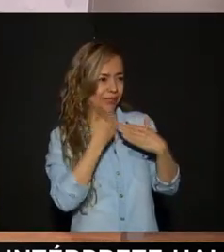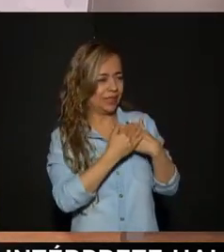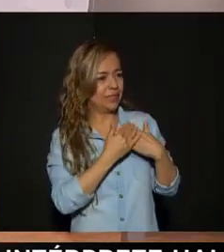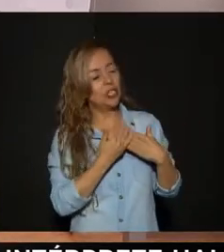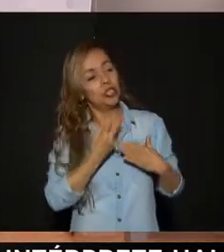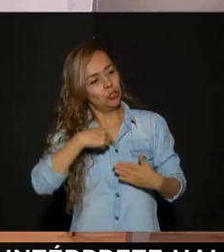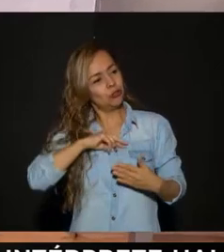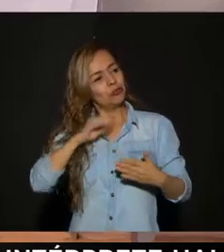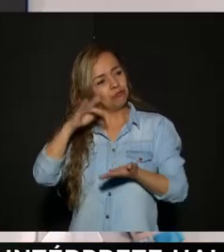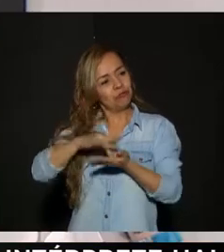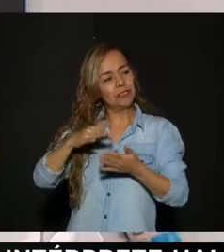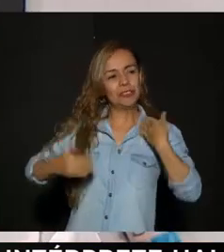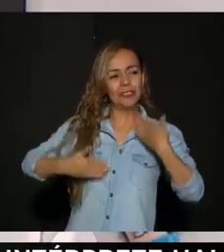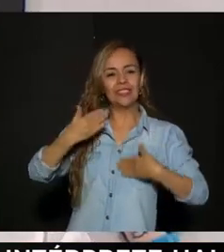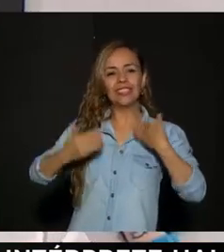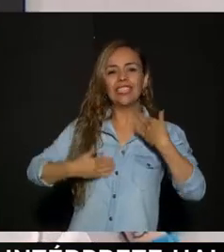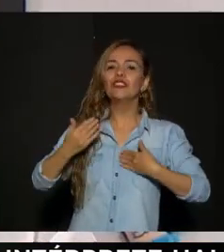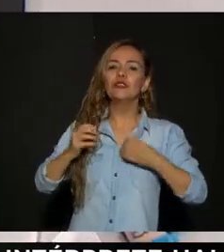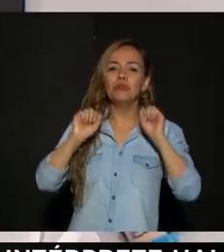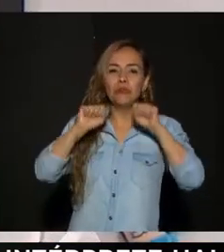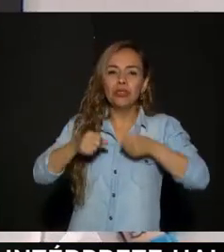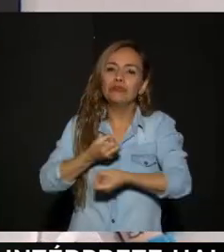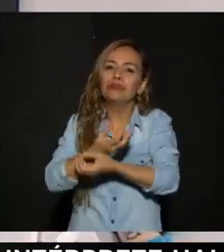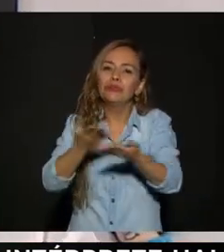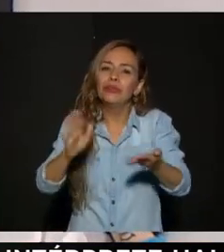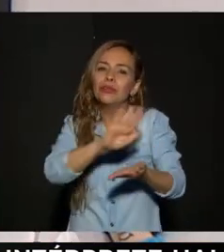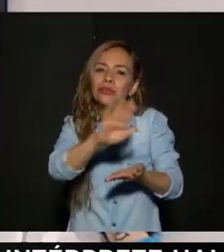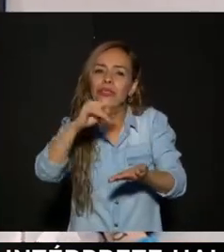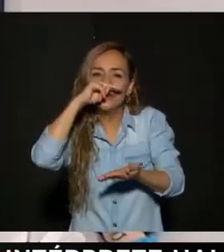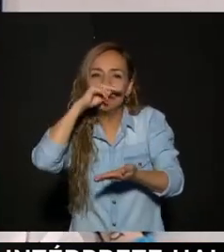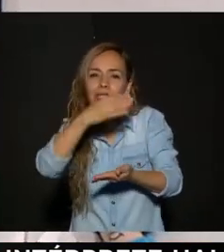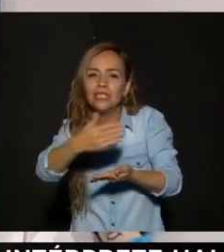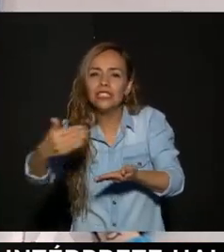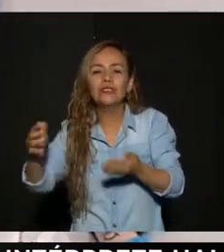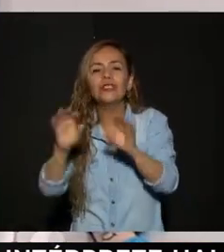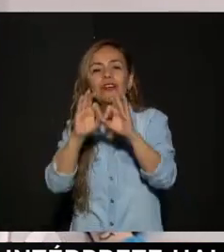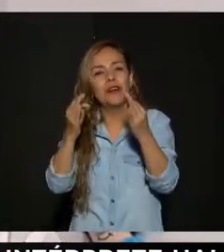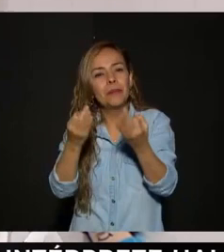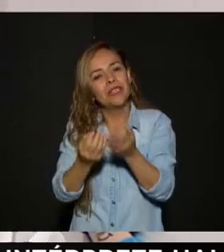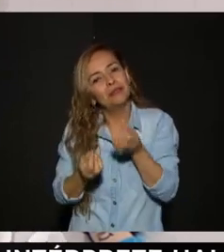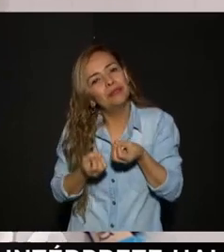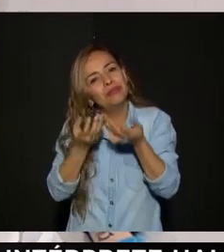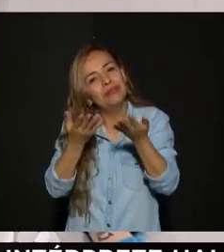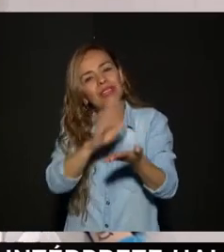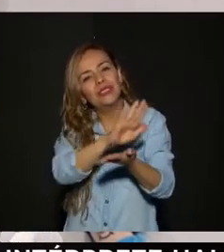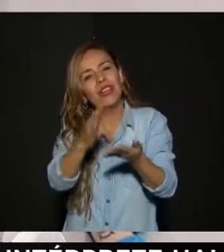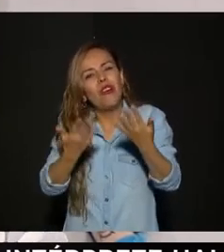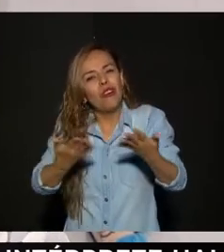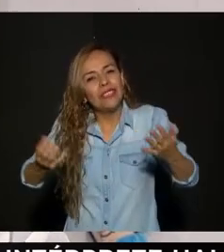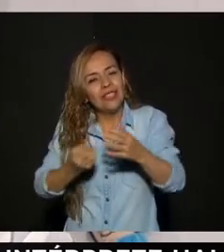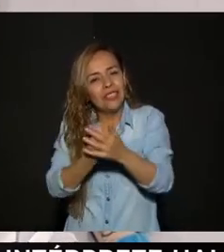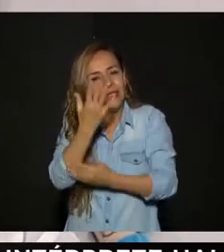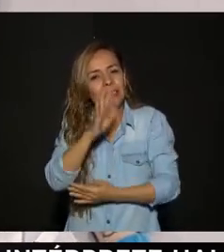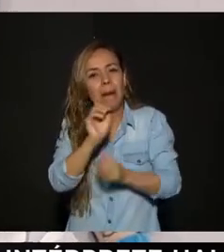contentos de estar acá y poder compartir, pues, con los niños que nos están viendo, con las familias, y traerles algo novedoso también para que realicen